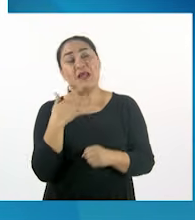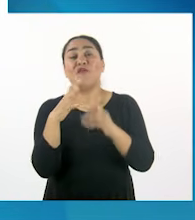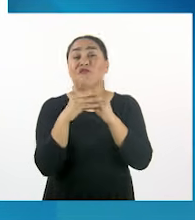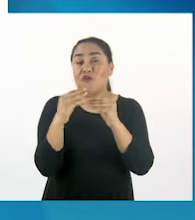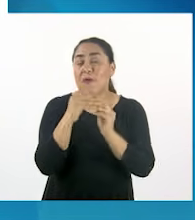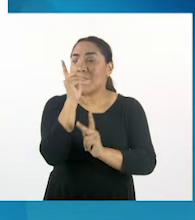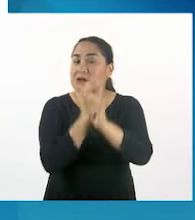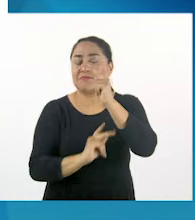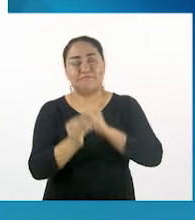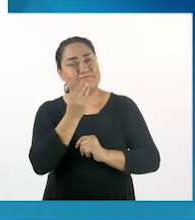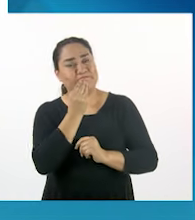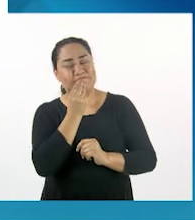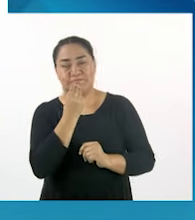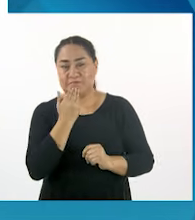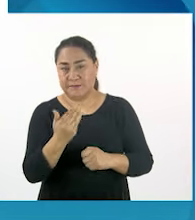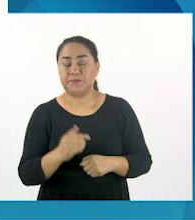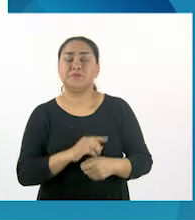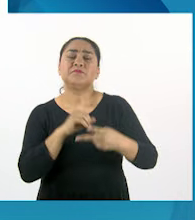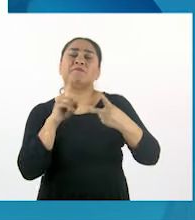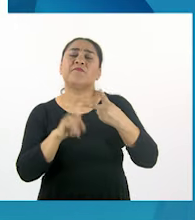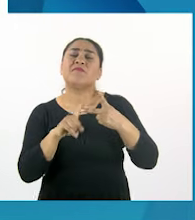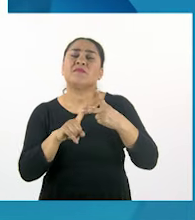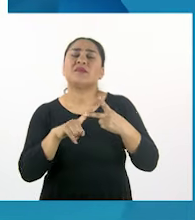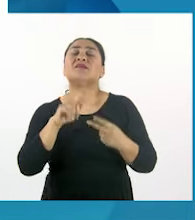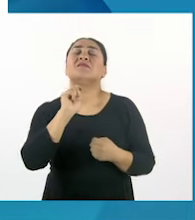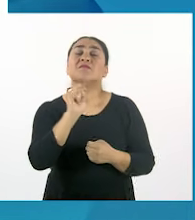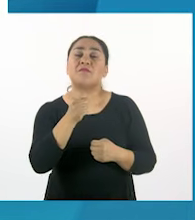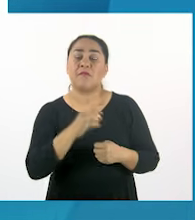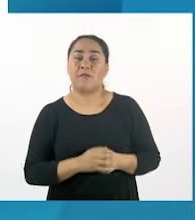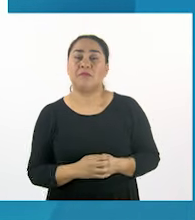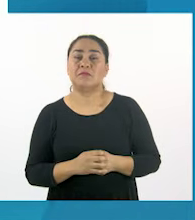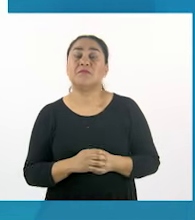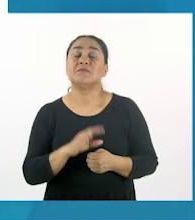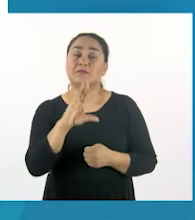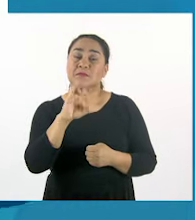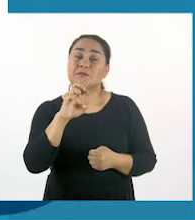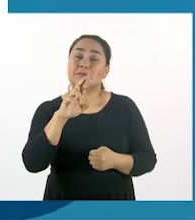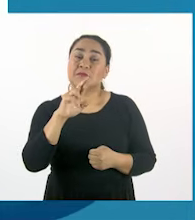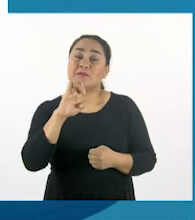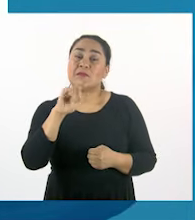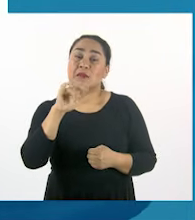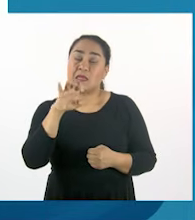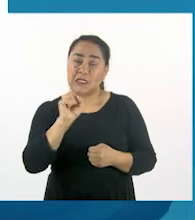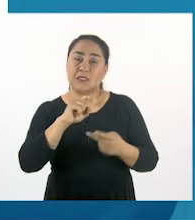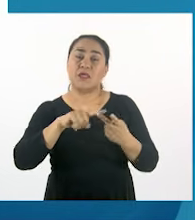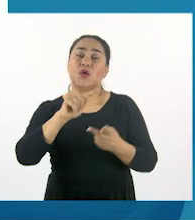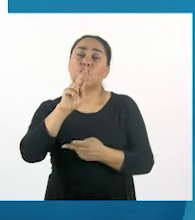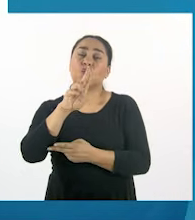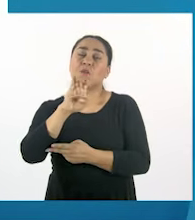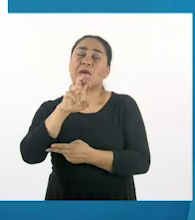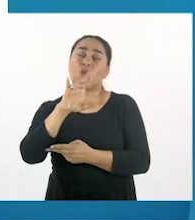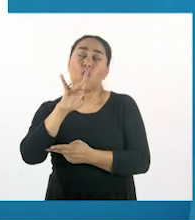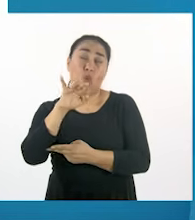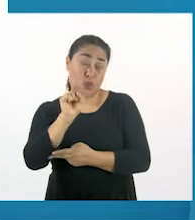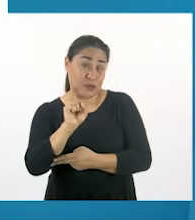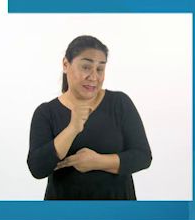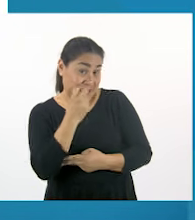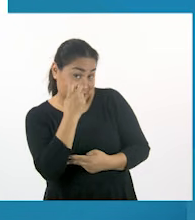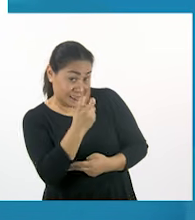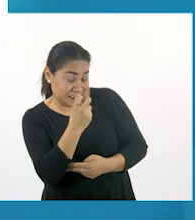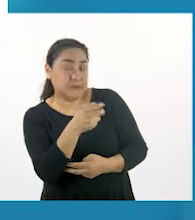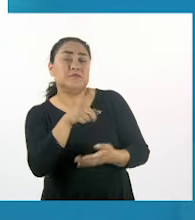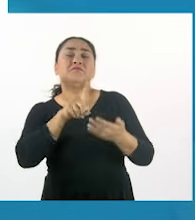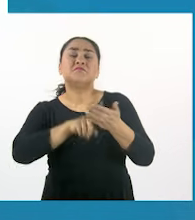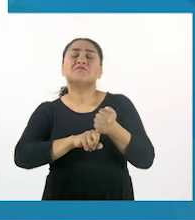frutas y verduras. El segundo es el de cereales y tubérculos. Ellos se proporcionan